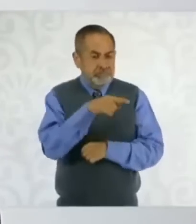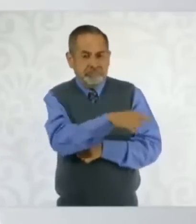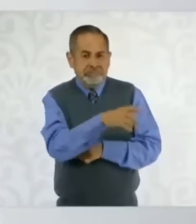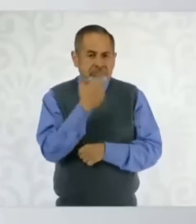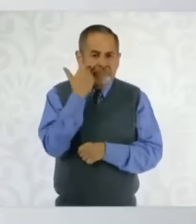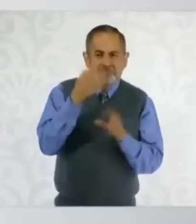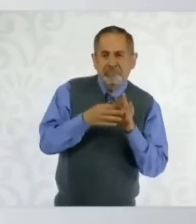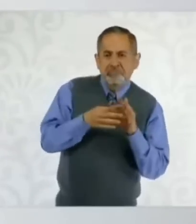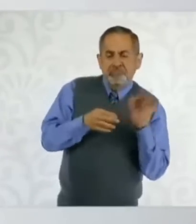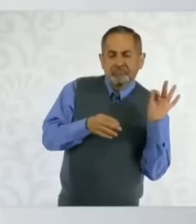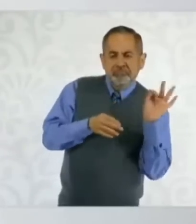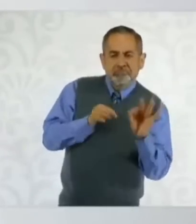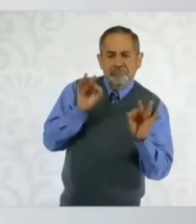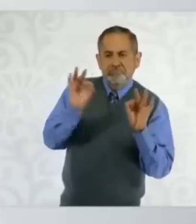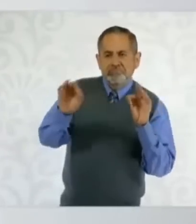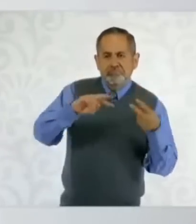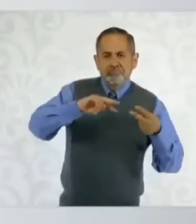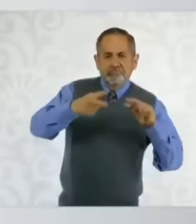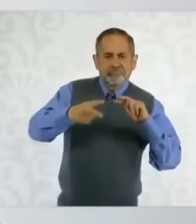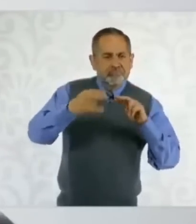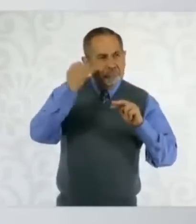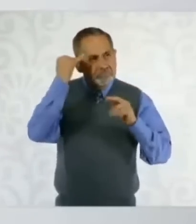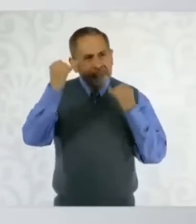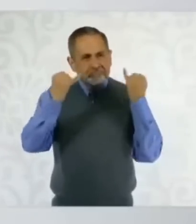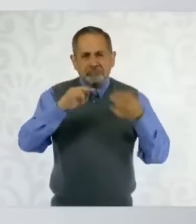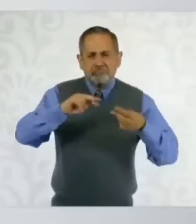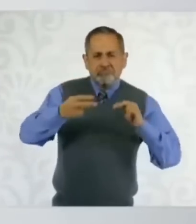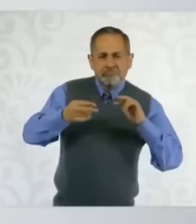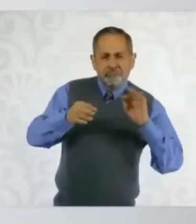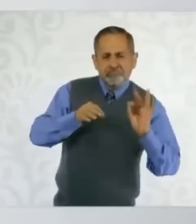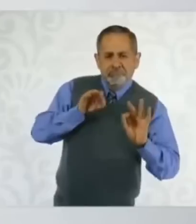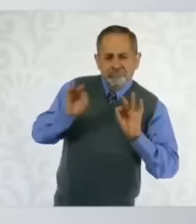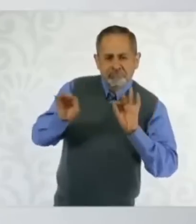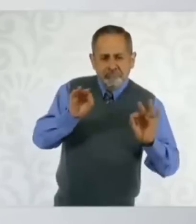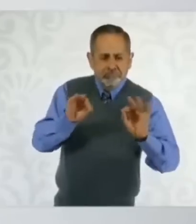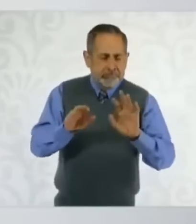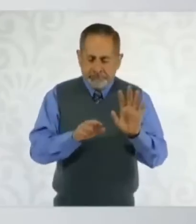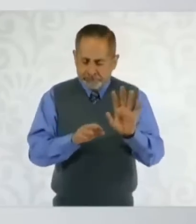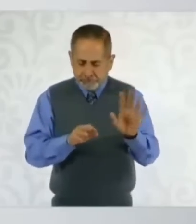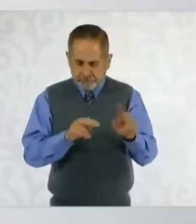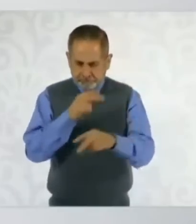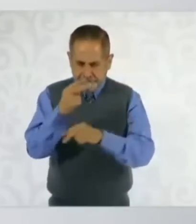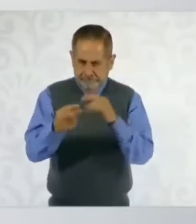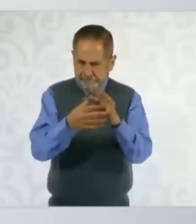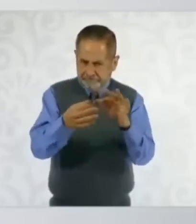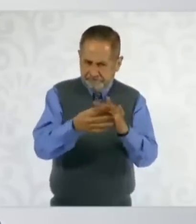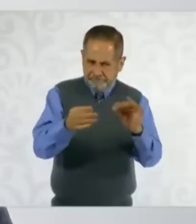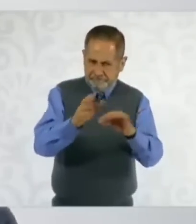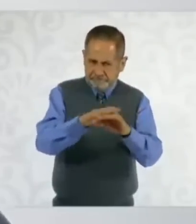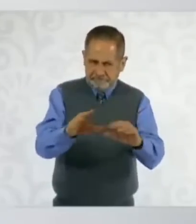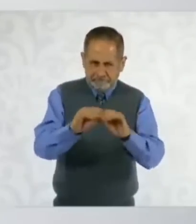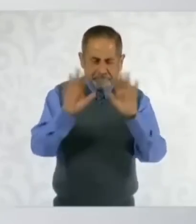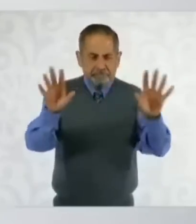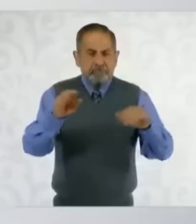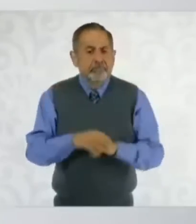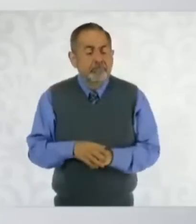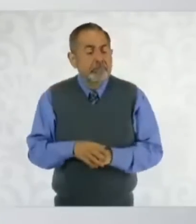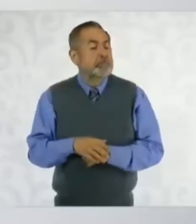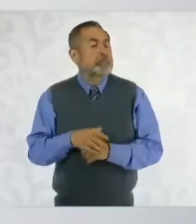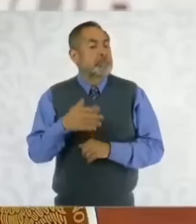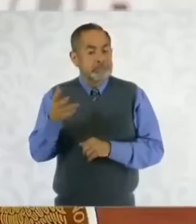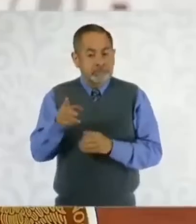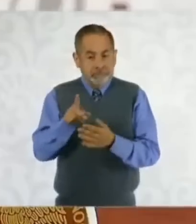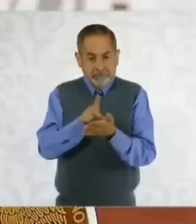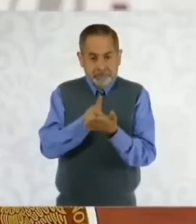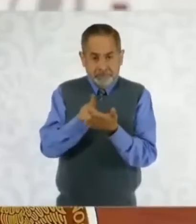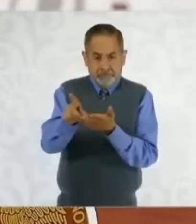a distorsiones de carácter ideológico. Y esta noción fundamental del derecho constitucional